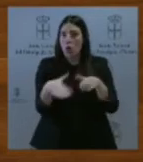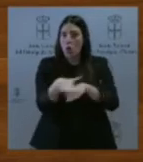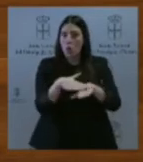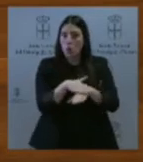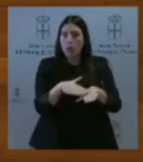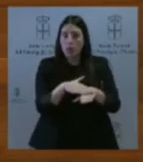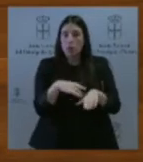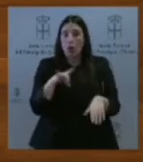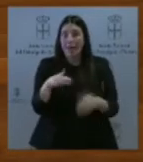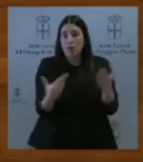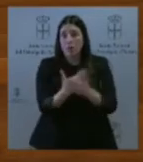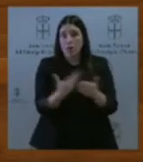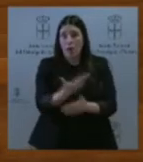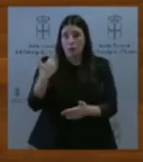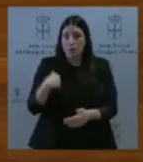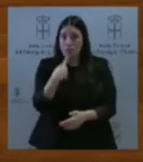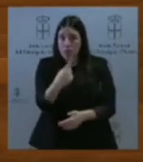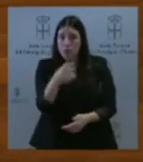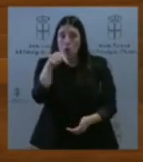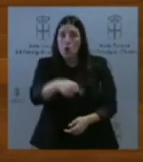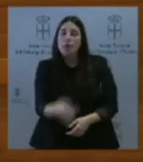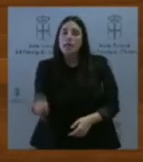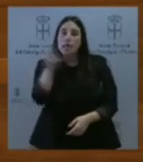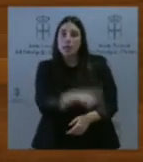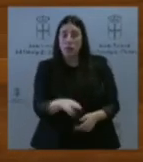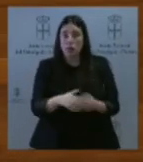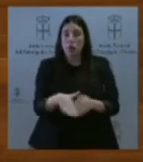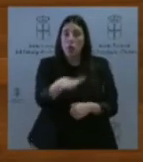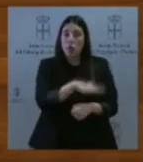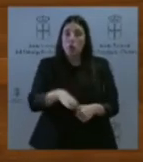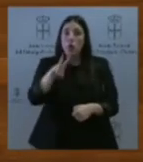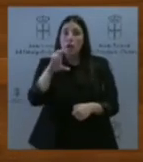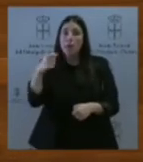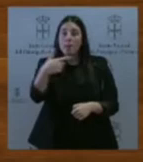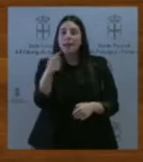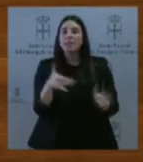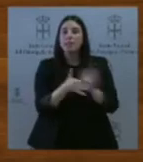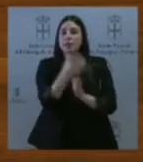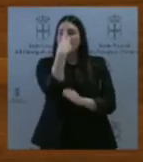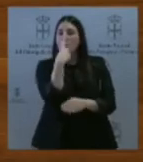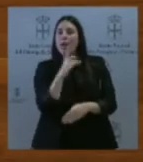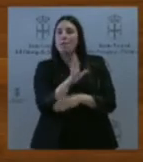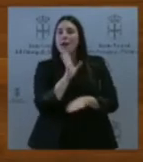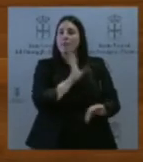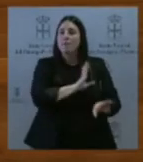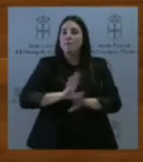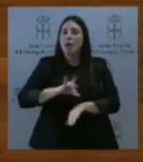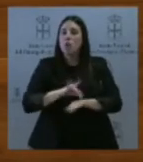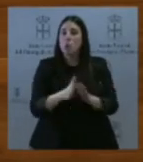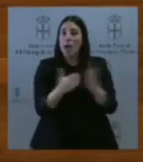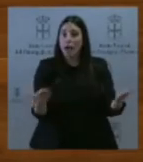que la fotografía que revela La Vega es la imagen más fiel de una agenda que algunos reputan como socialista, pero que es cualquier cosa menos